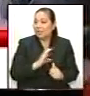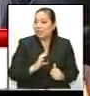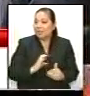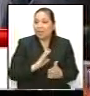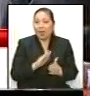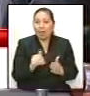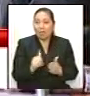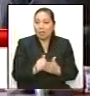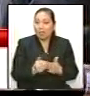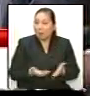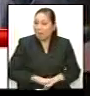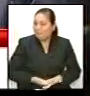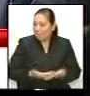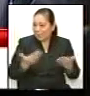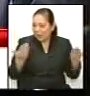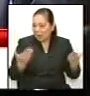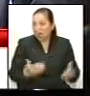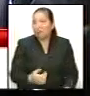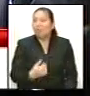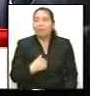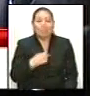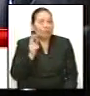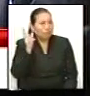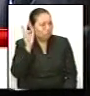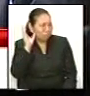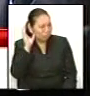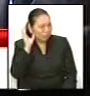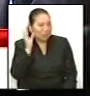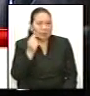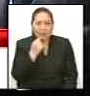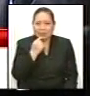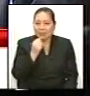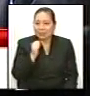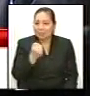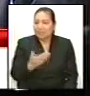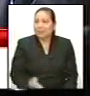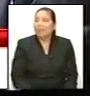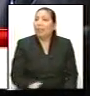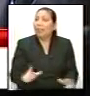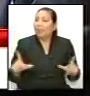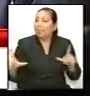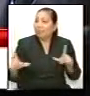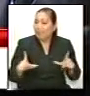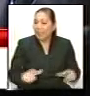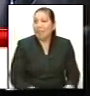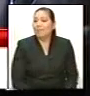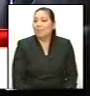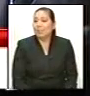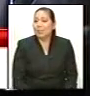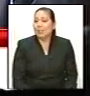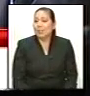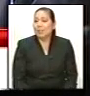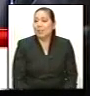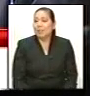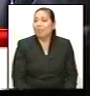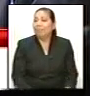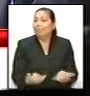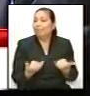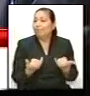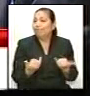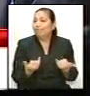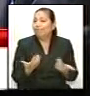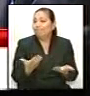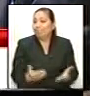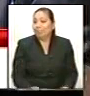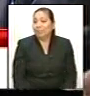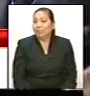todos los medios periodísticos, hoy día estuve escuchando y viendo el día de ayer en Huilas Televisión, esto